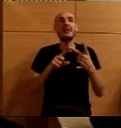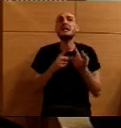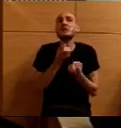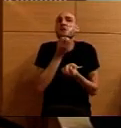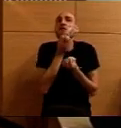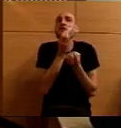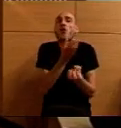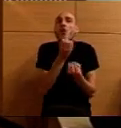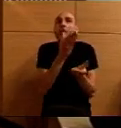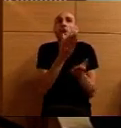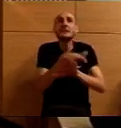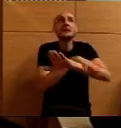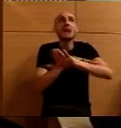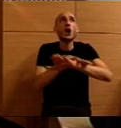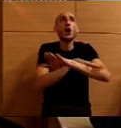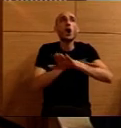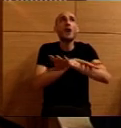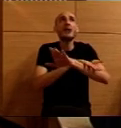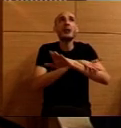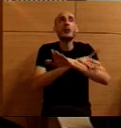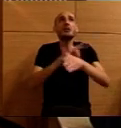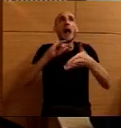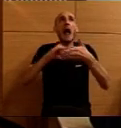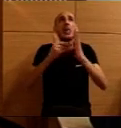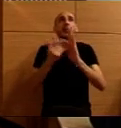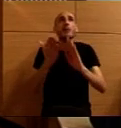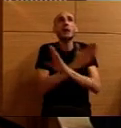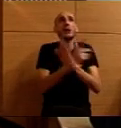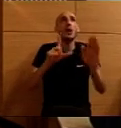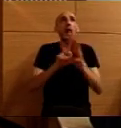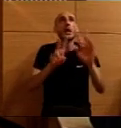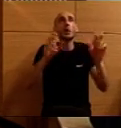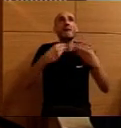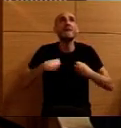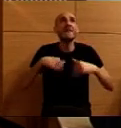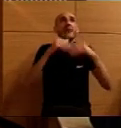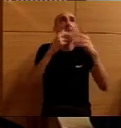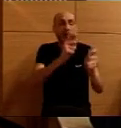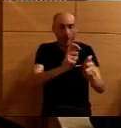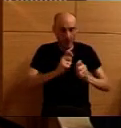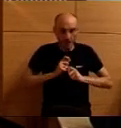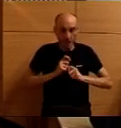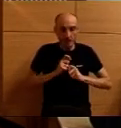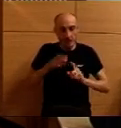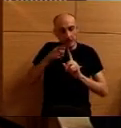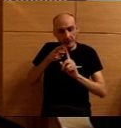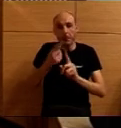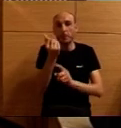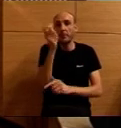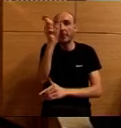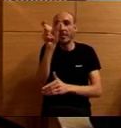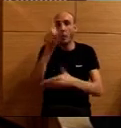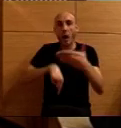informaciones facilitadas por el Gobierno en el anteproyecto de la nueva ley de vivienda, se pretende la intervención del precio del